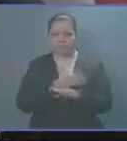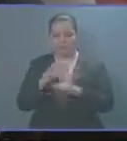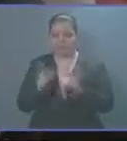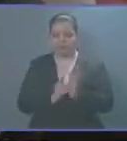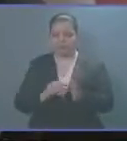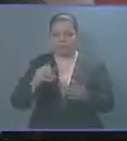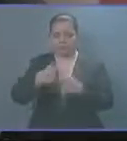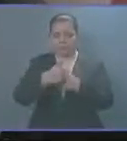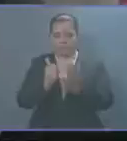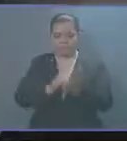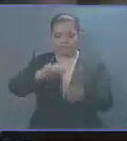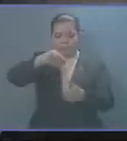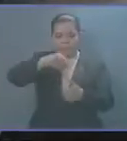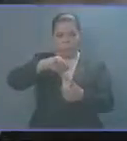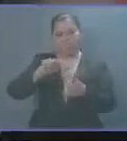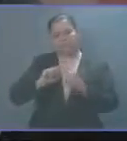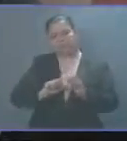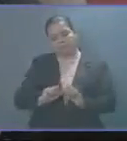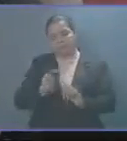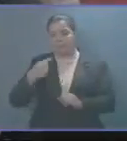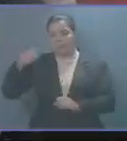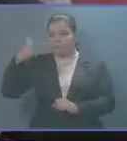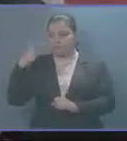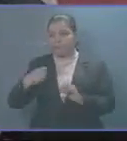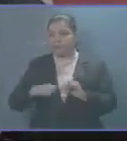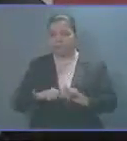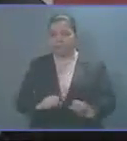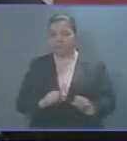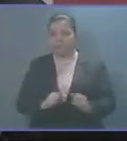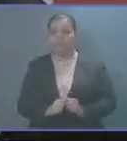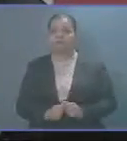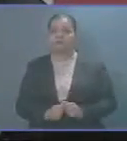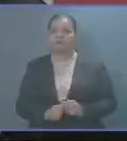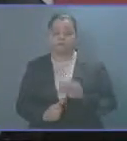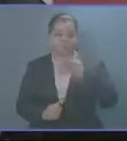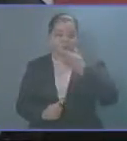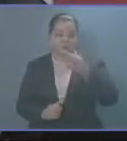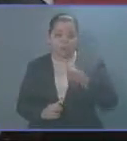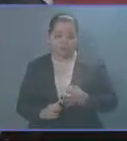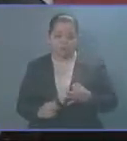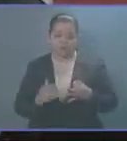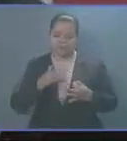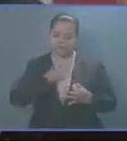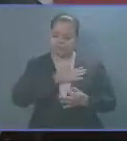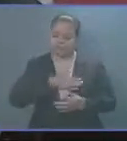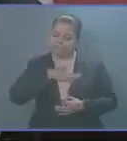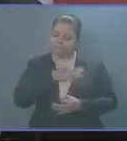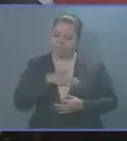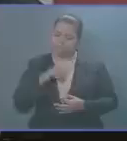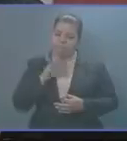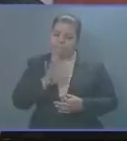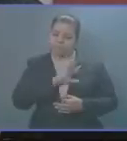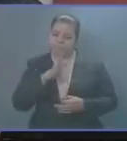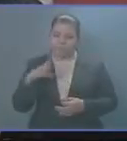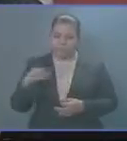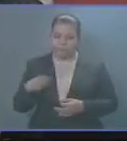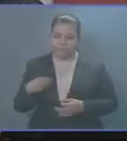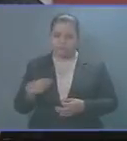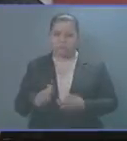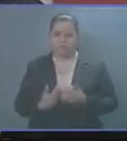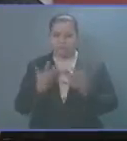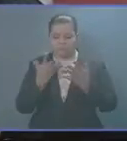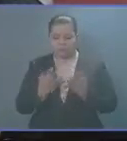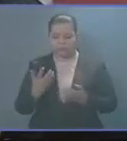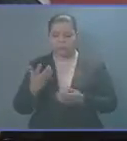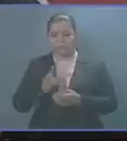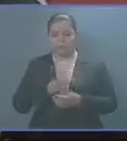Centroamericano y que falleció el día de ayer. Y le mando mis condolencias a su familia y me quisiera unir a